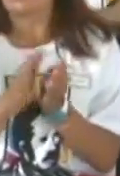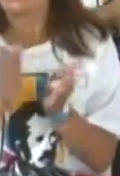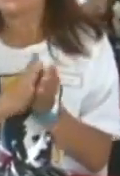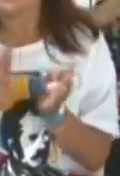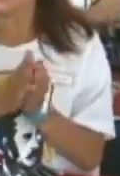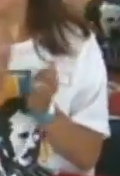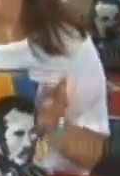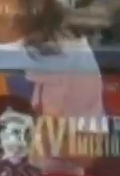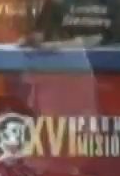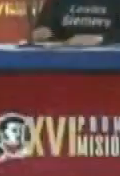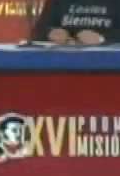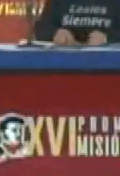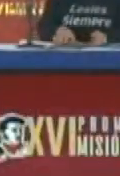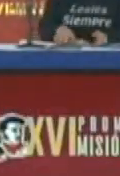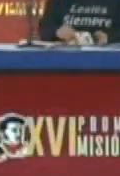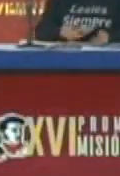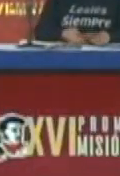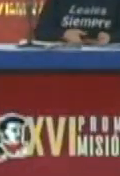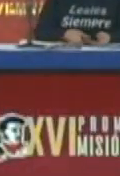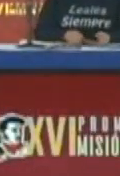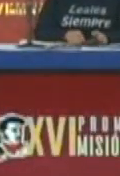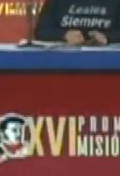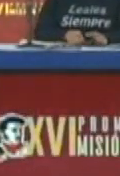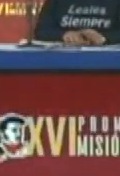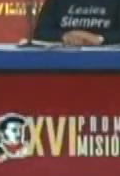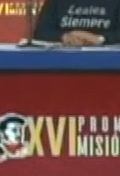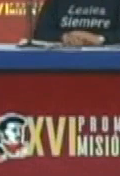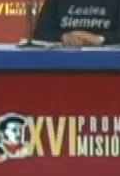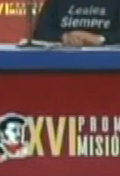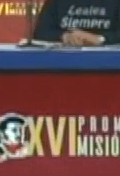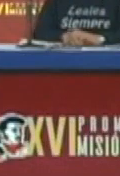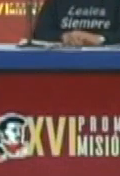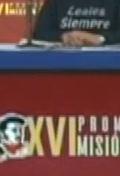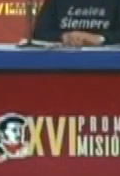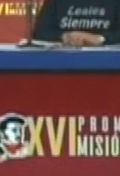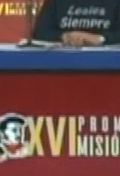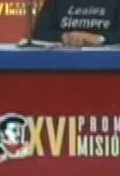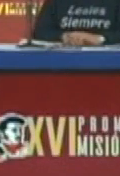de África. Nuestros abuelos, abuelas,